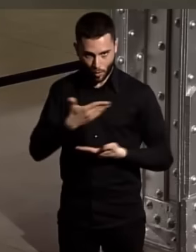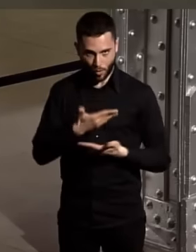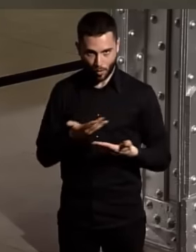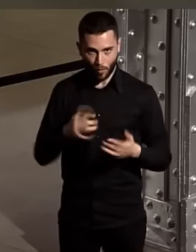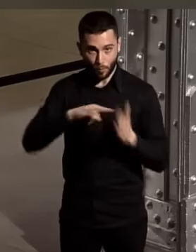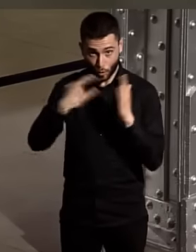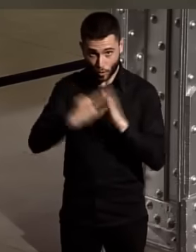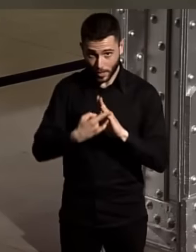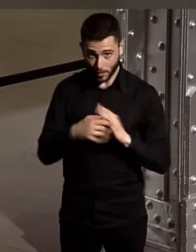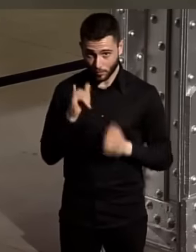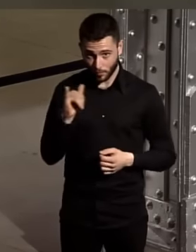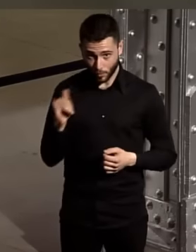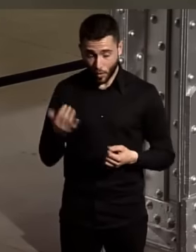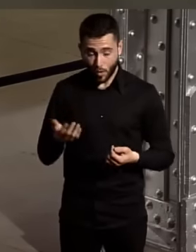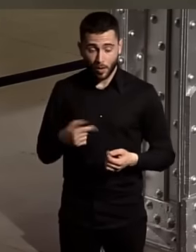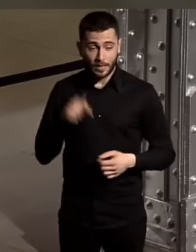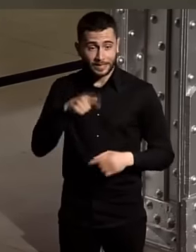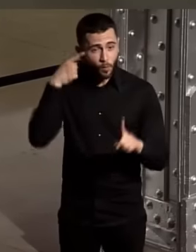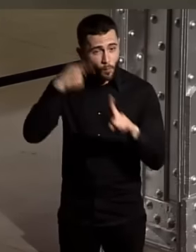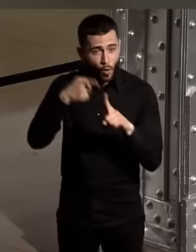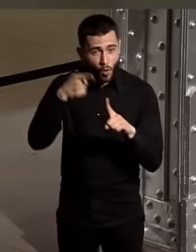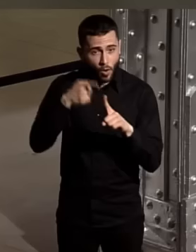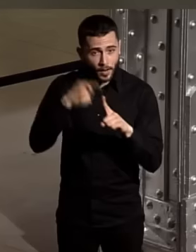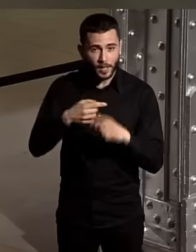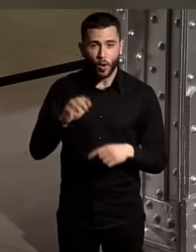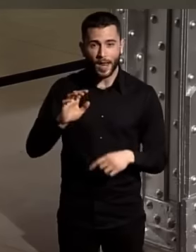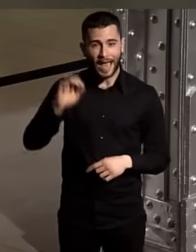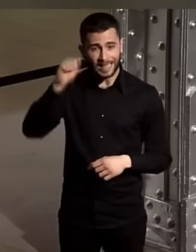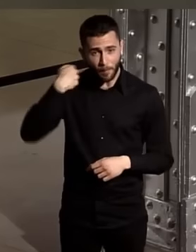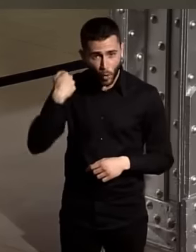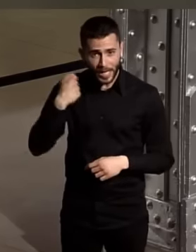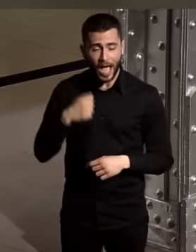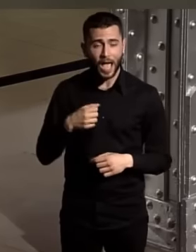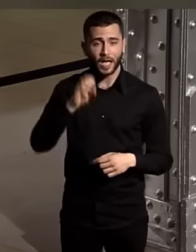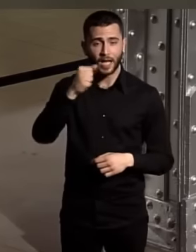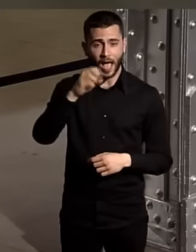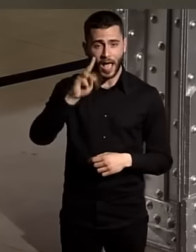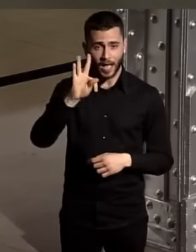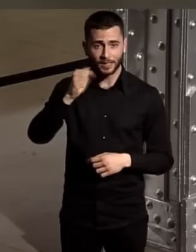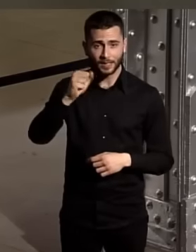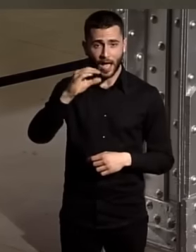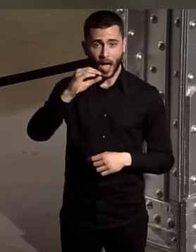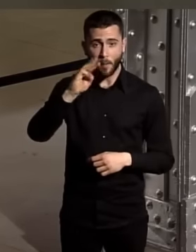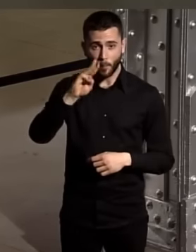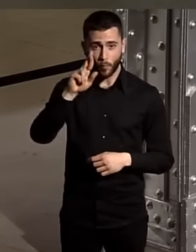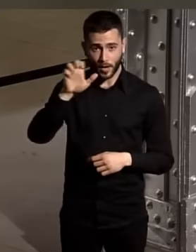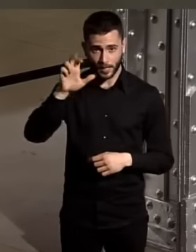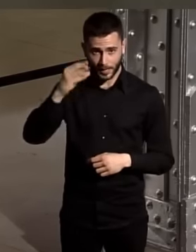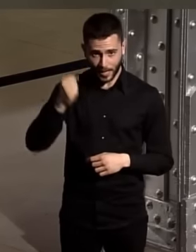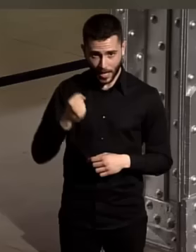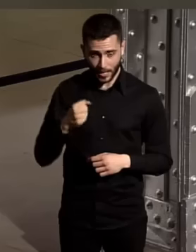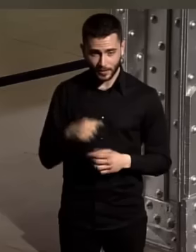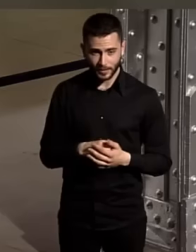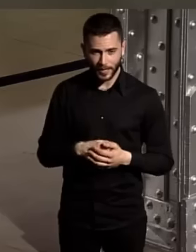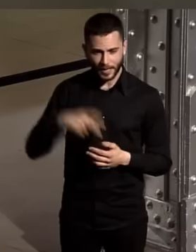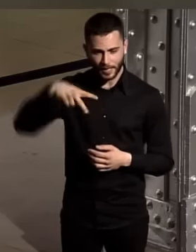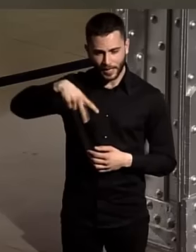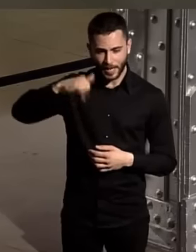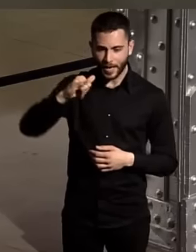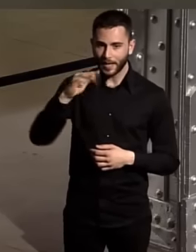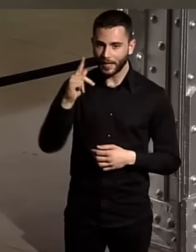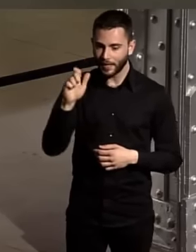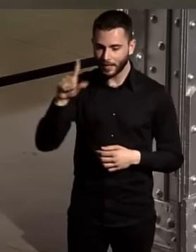con un proyecto que consiste un proyecto natap puerca Claro que es el sitio yo creo en el que también participa mikel por ejemplo